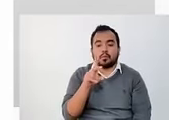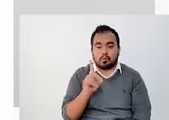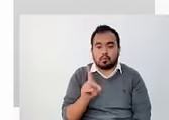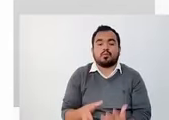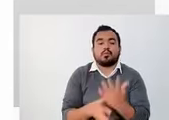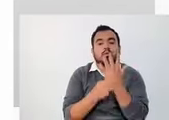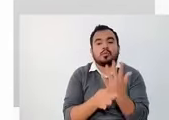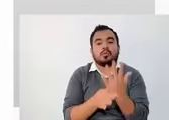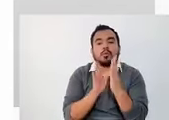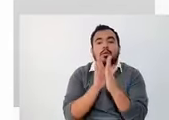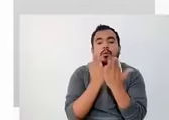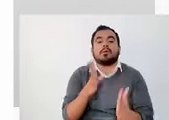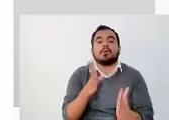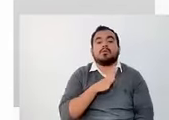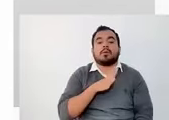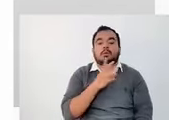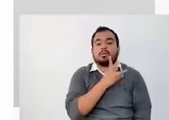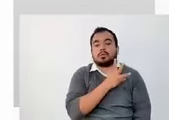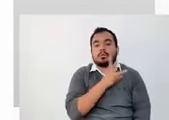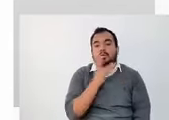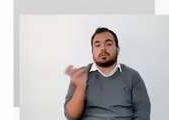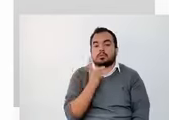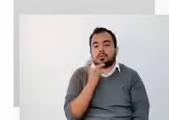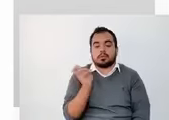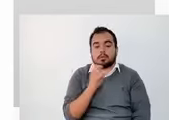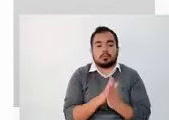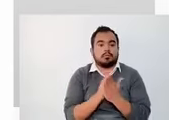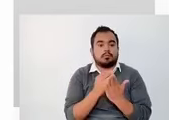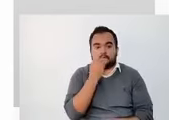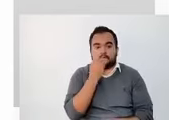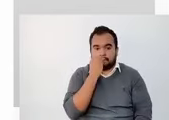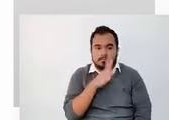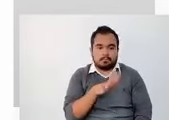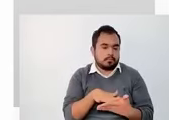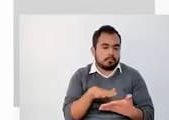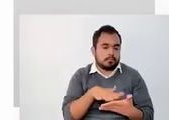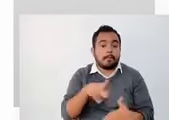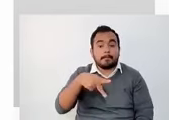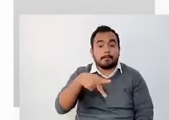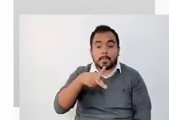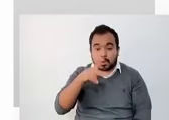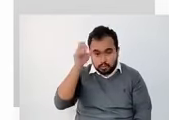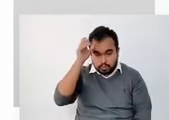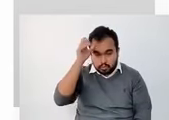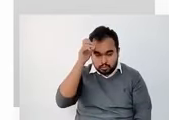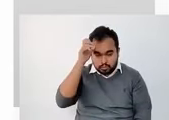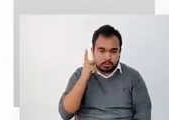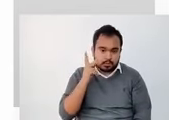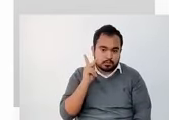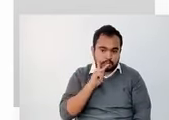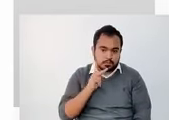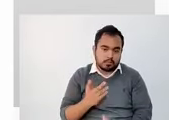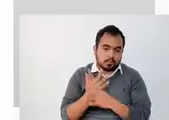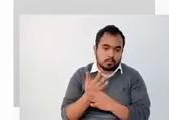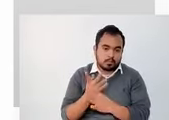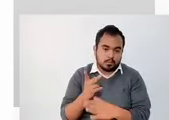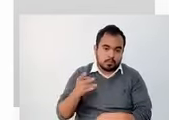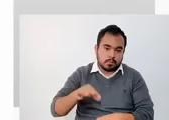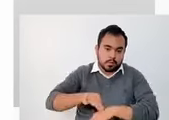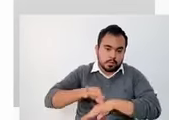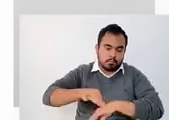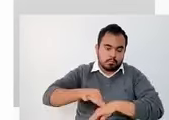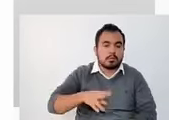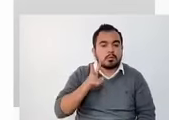300 páginas, que sigue siendo un libro maravilloso de leer, pero obviamente las ciencias empíricas a las que miraban, pues hoy en día muchos de